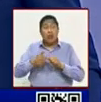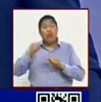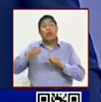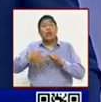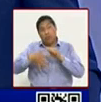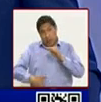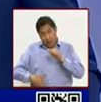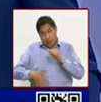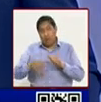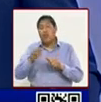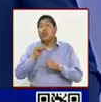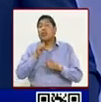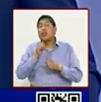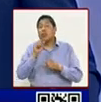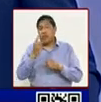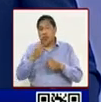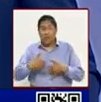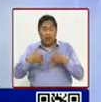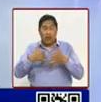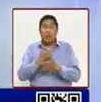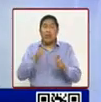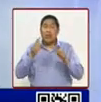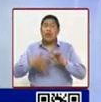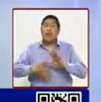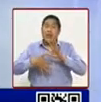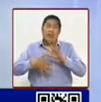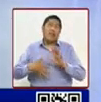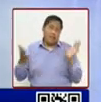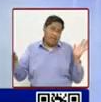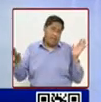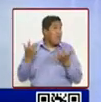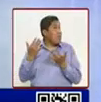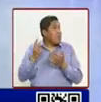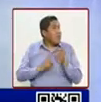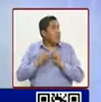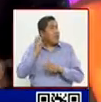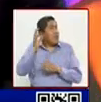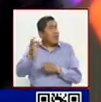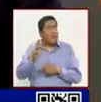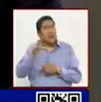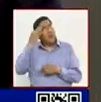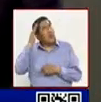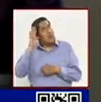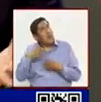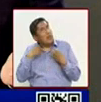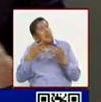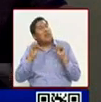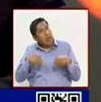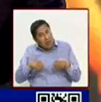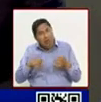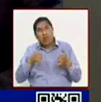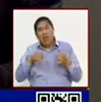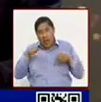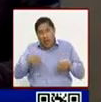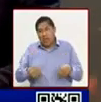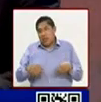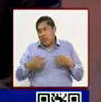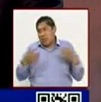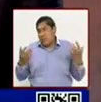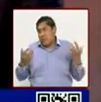Fútbol, simplemente te falta el trofeo, la Copa Libertadores de México. Sí. Esperando que algún día, no sé si le vaya a dar, Messi pueda jugar acá